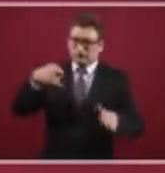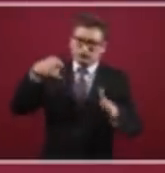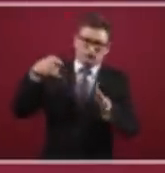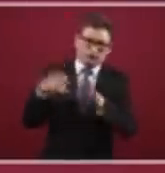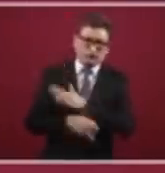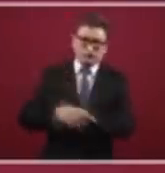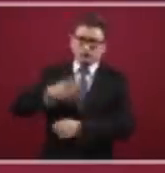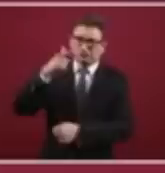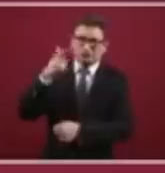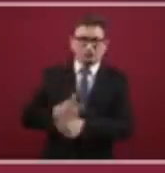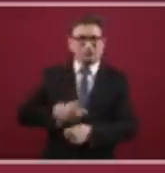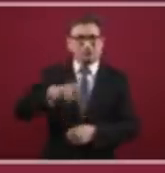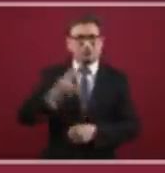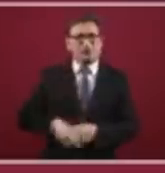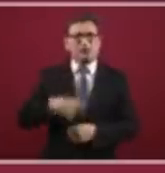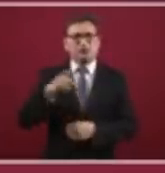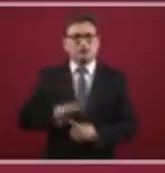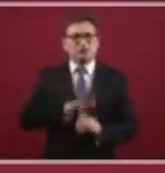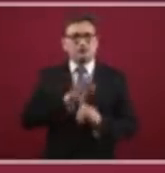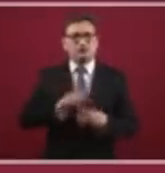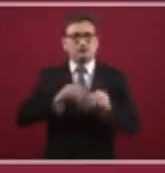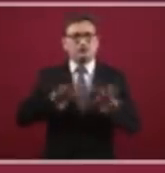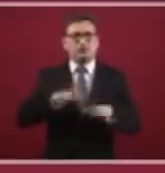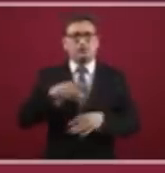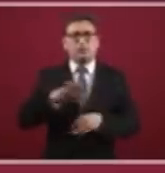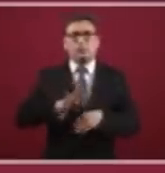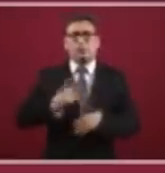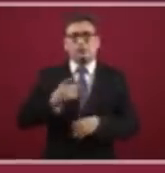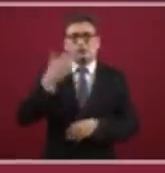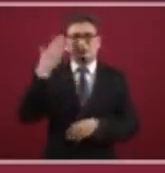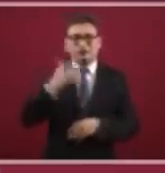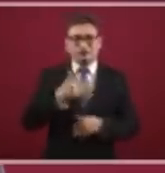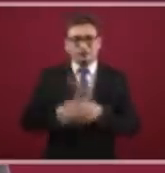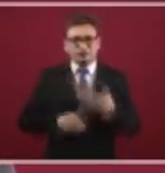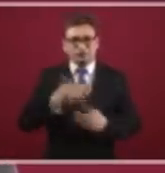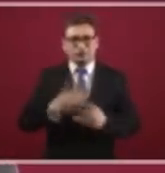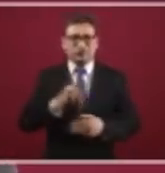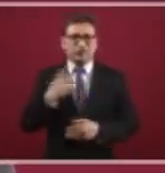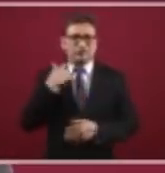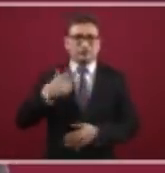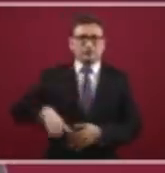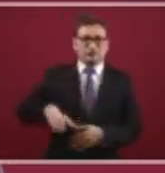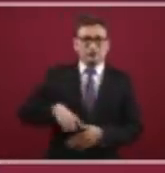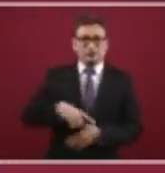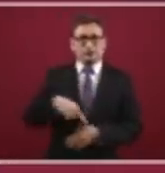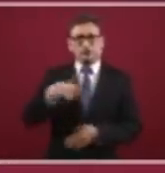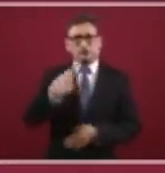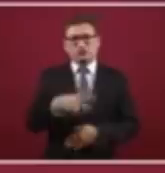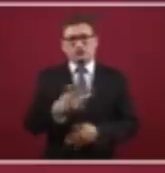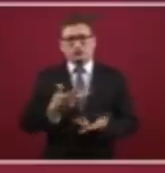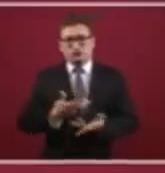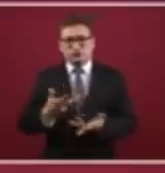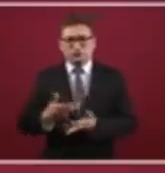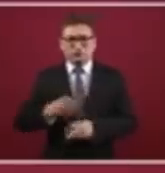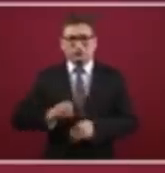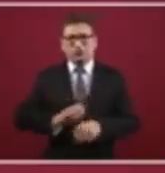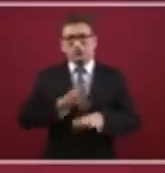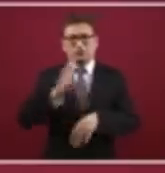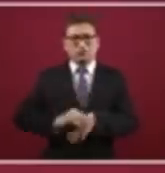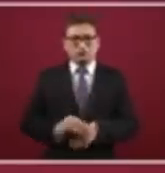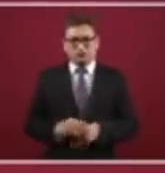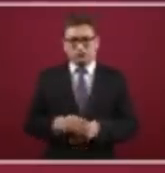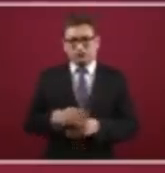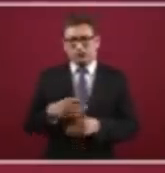estos hechos porque al final de cuentas esto permite un fin del viejo régimen y construir nuevas condiciones para el desarrollo de nuestro